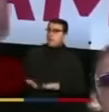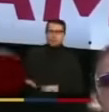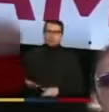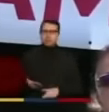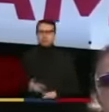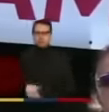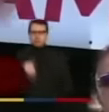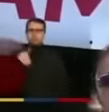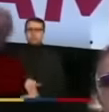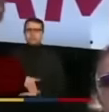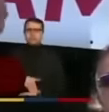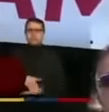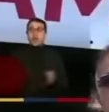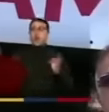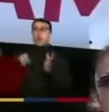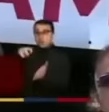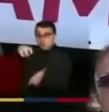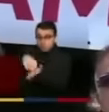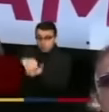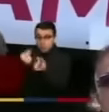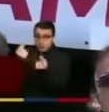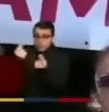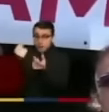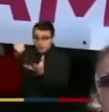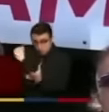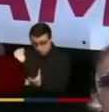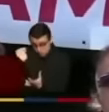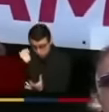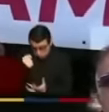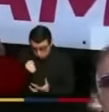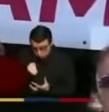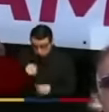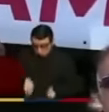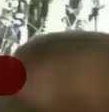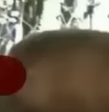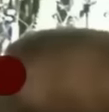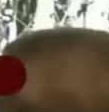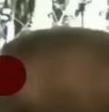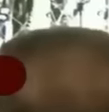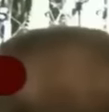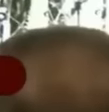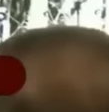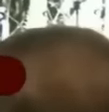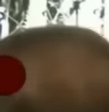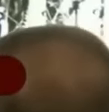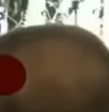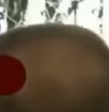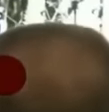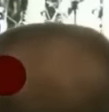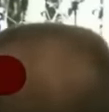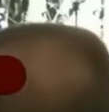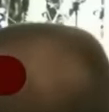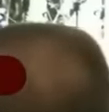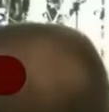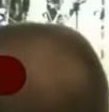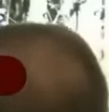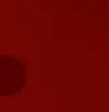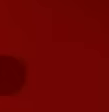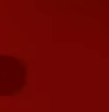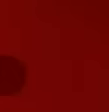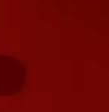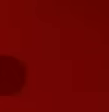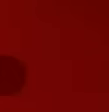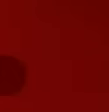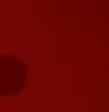se dejen arrodillar vendiéndose por el dinero del mundo. La Procuraduría de Margarita Cabello anunció ayer